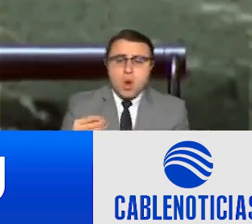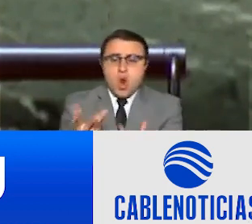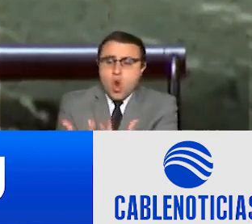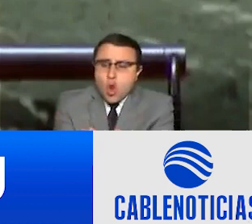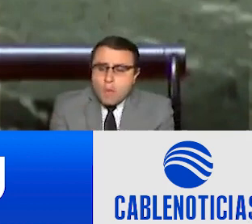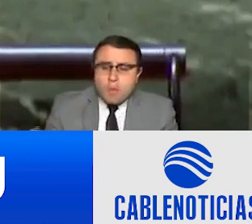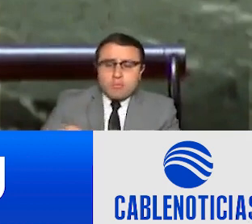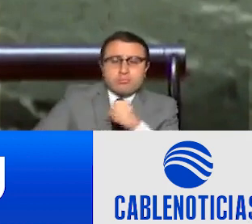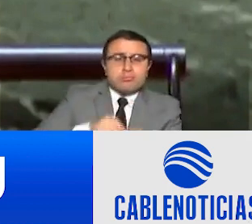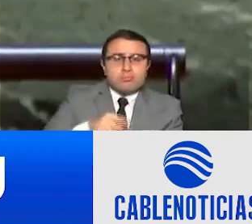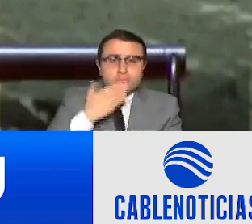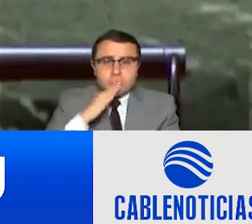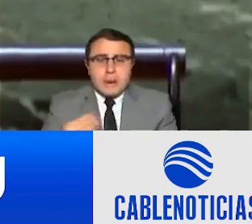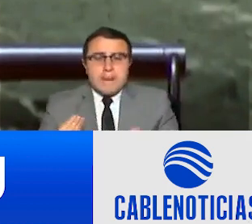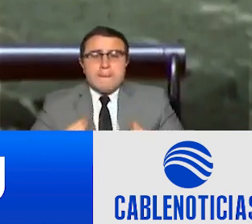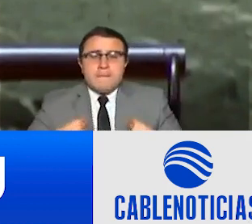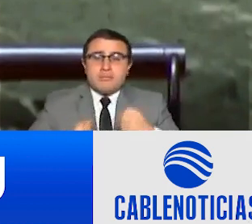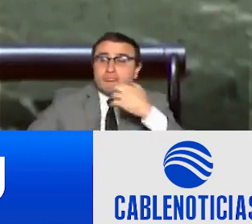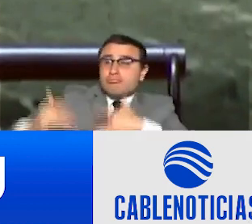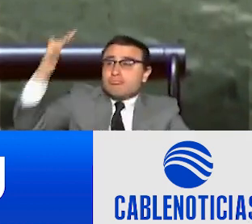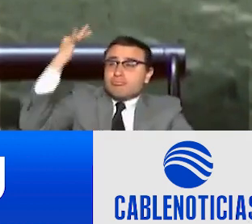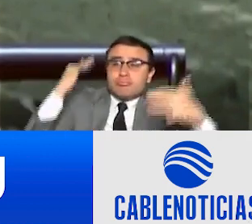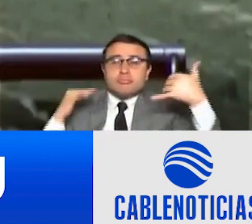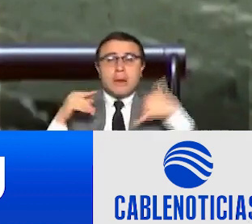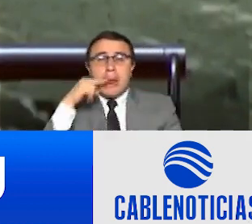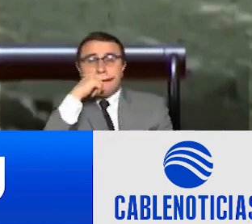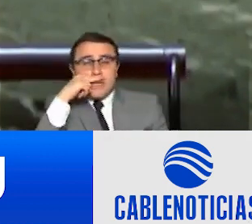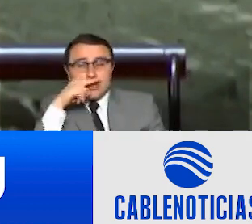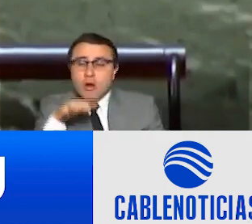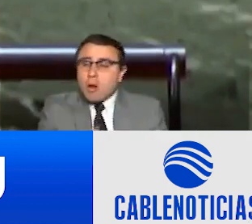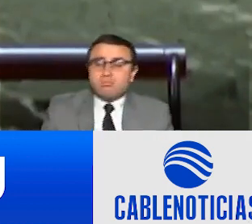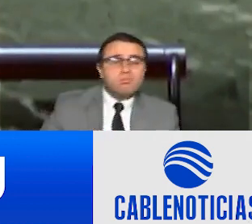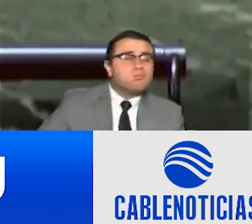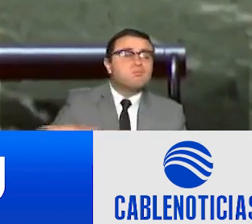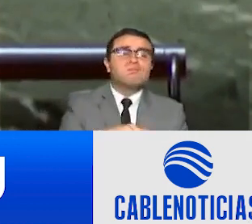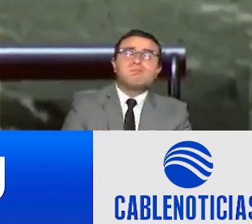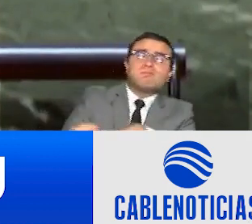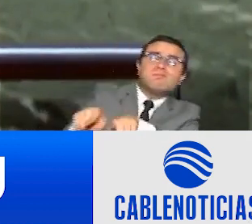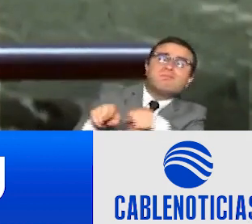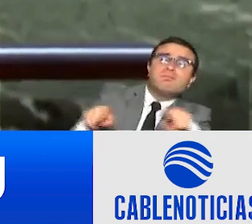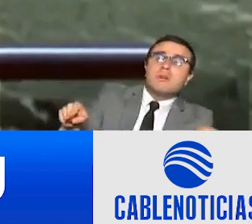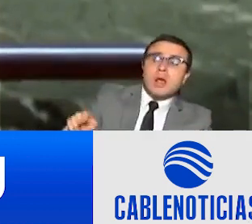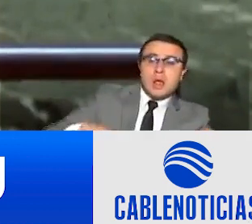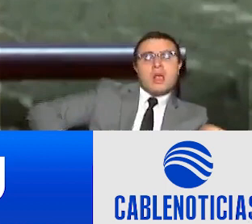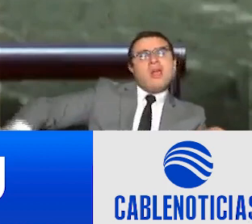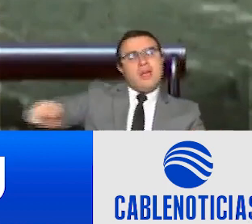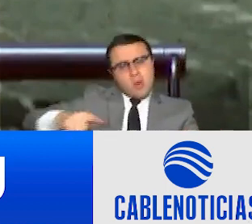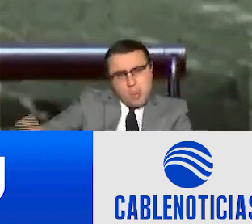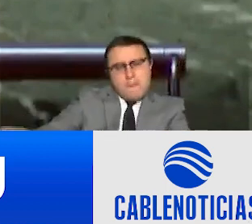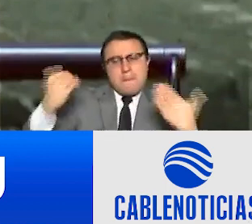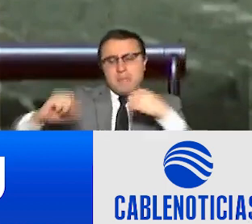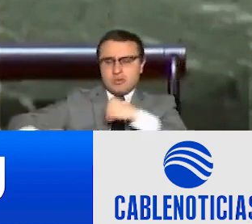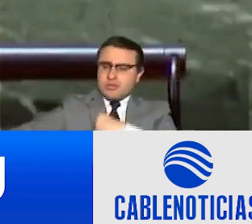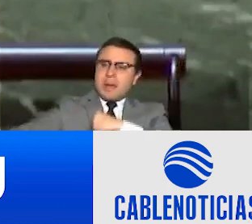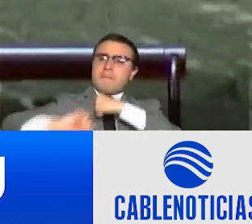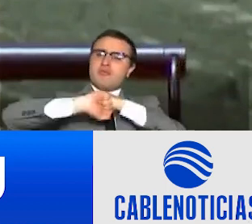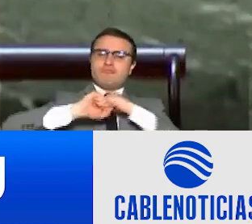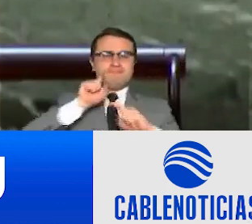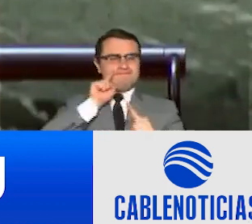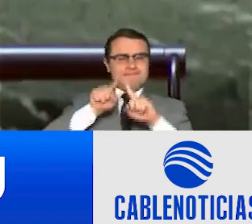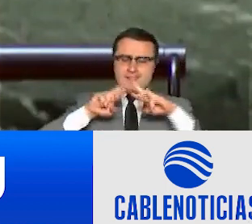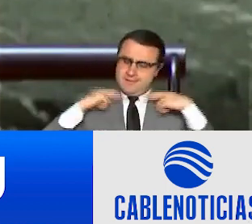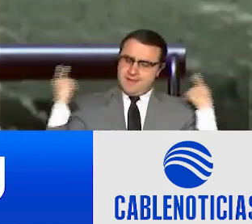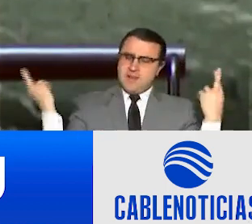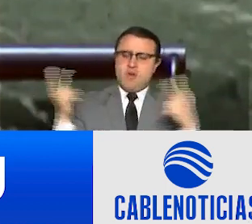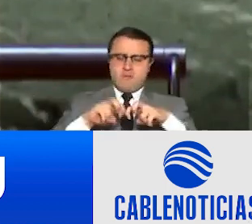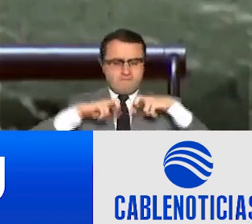las de la Amazonía, las otras circundantes, nos permitan su apoyo para que esta cumbre